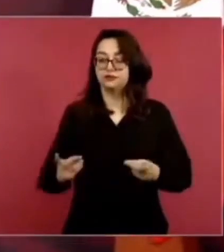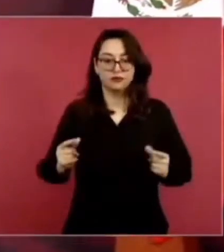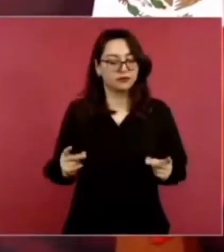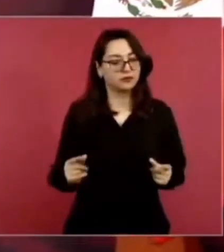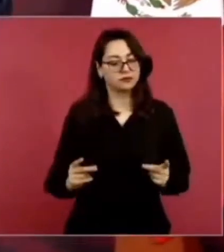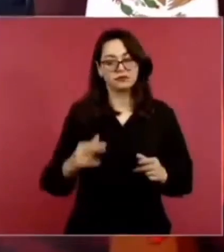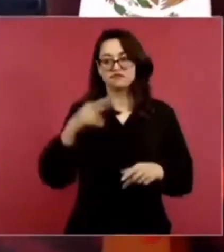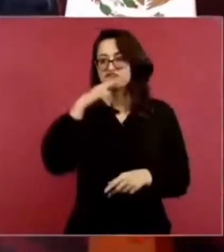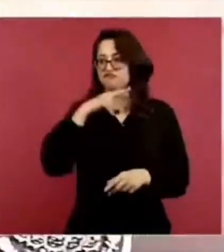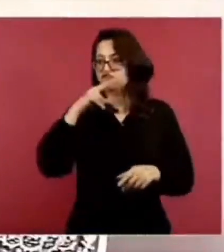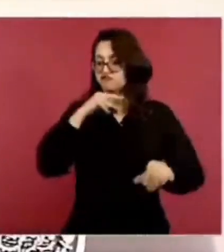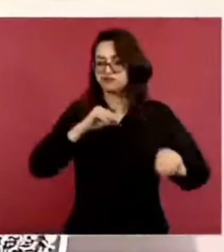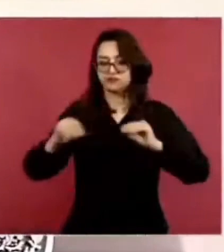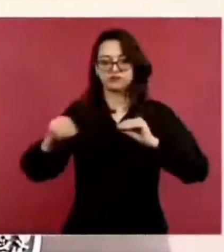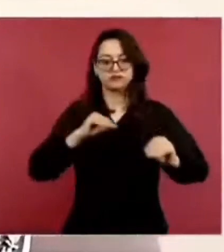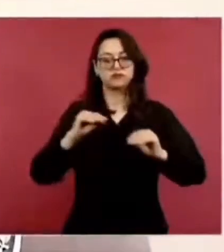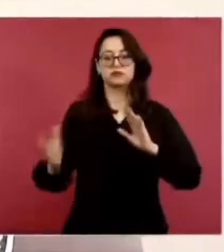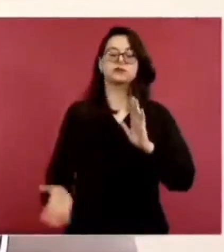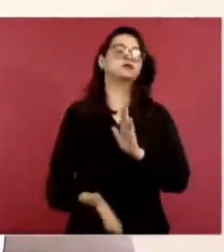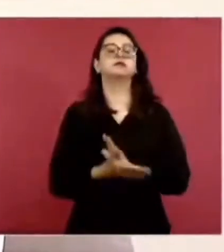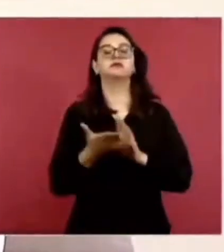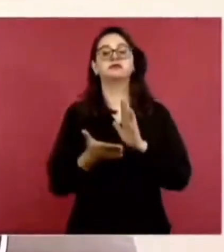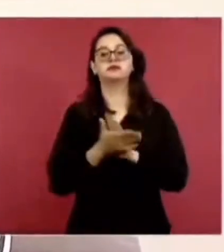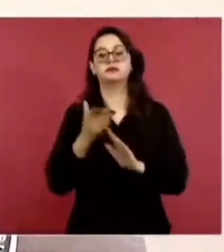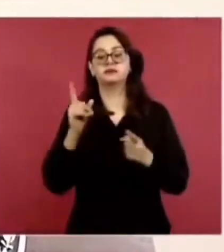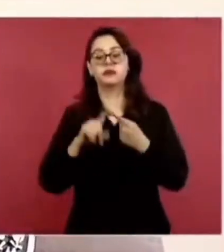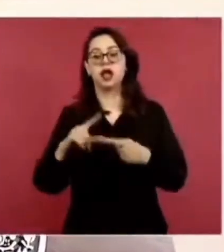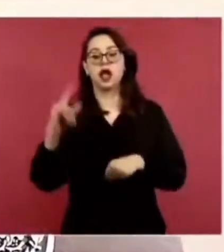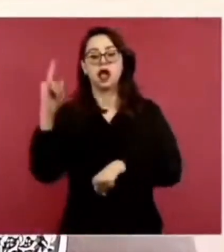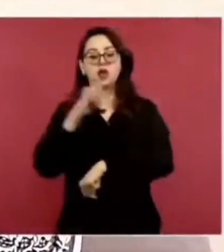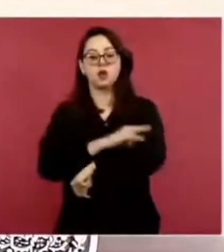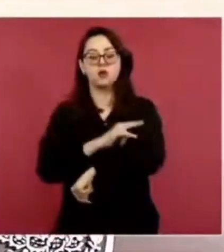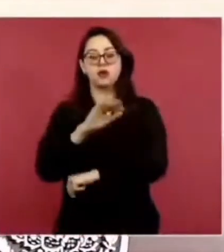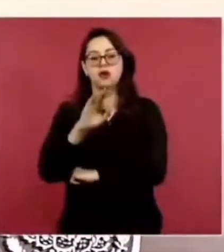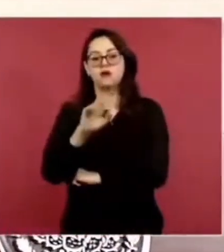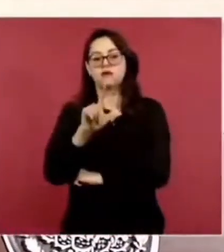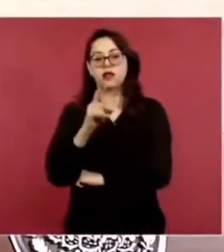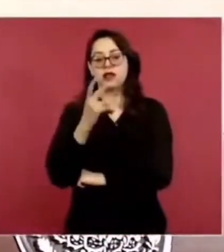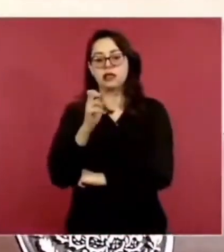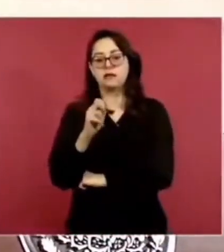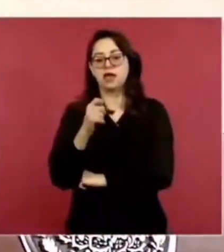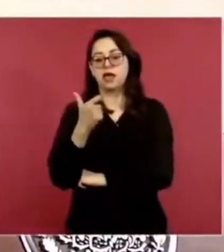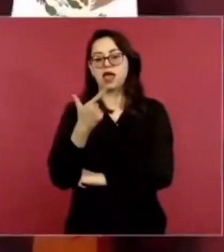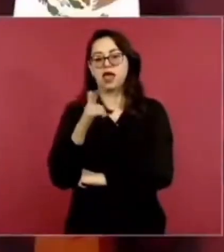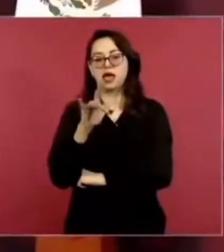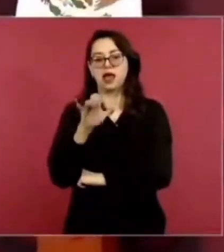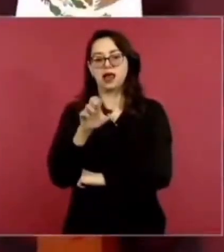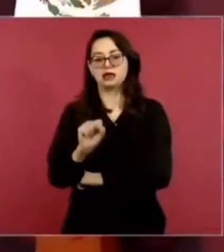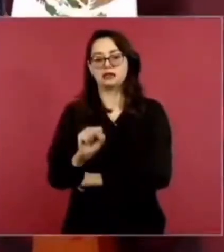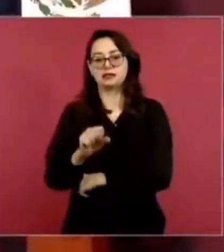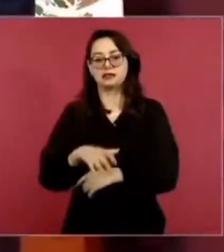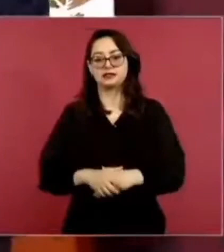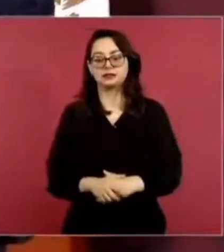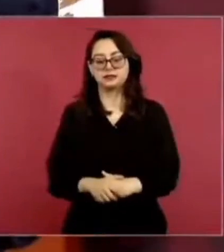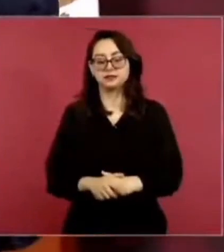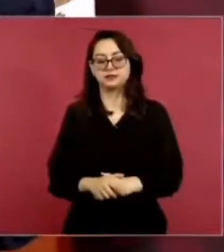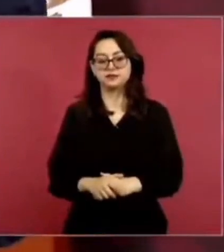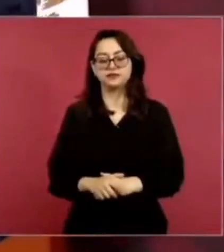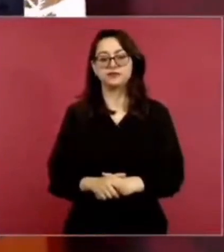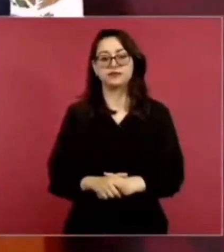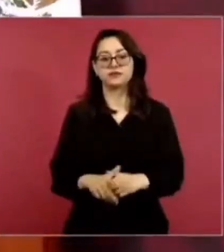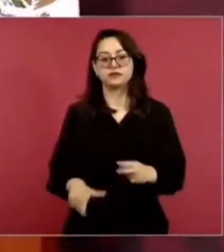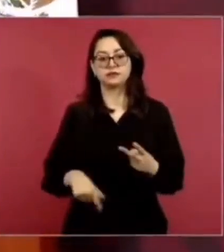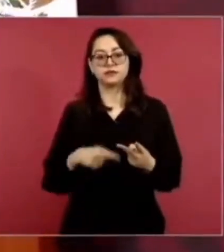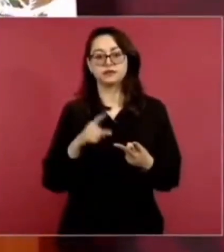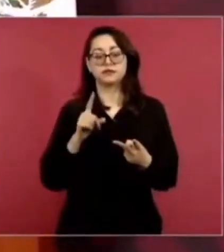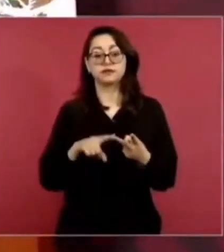Felipe Ángeles. De una vez aprovecho para decir que el día 1 de diciembre vamos a inaugurar